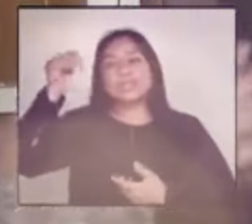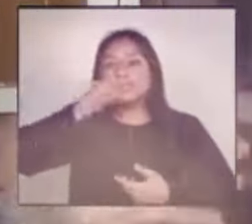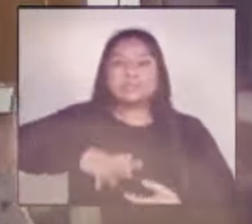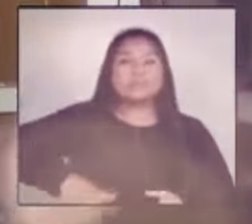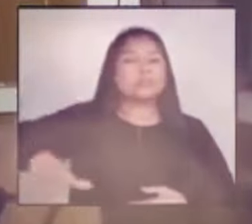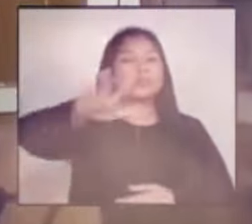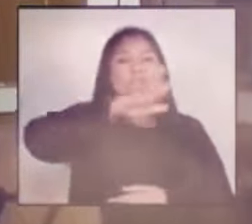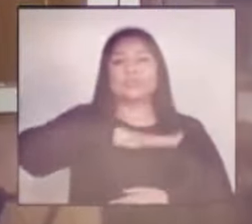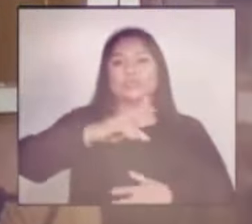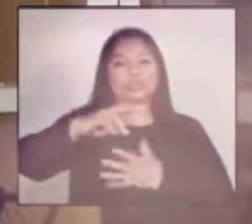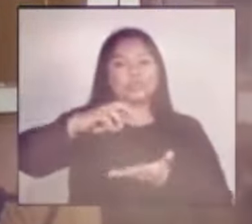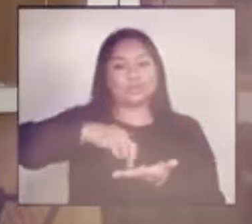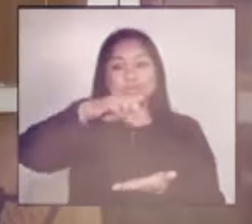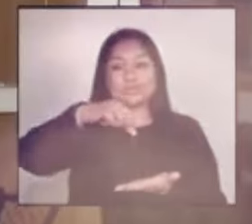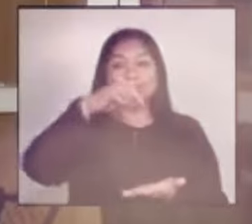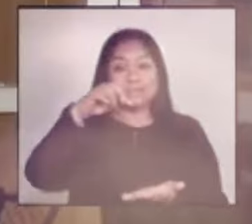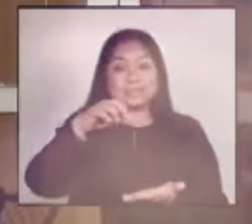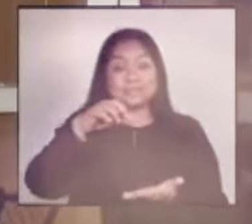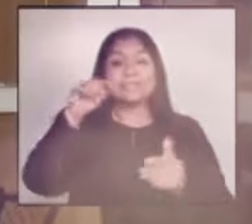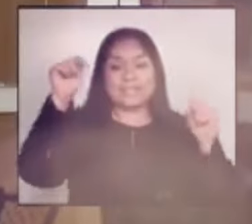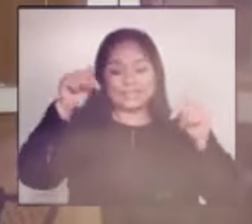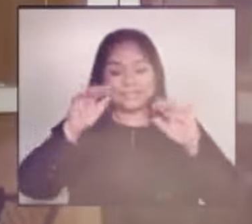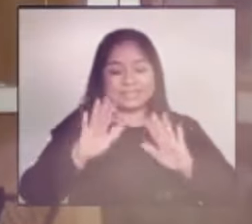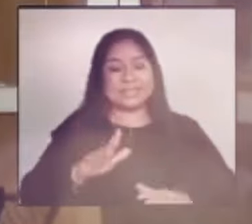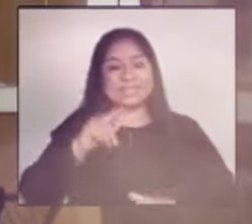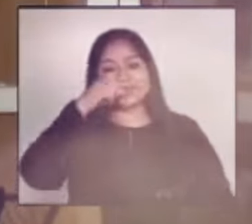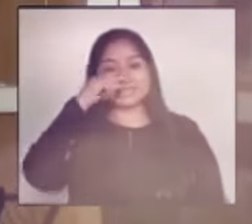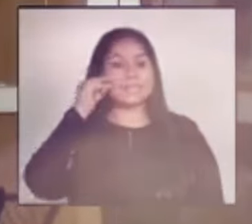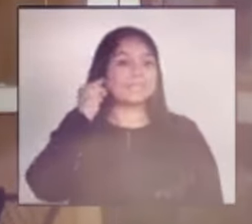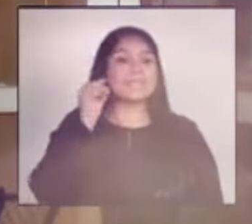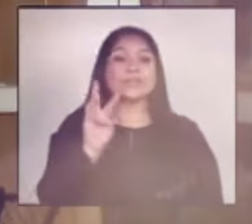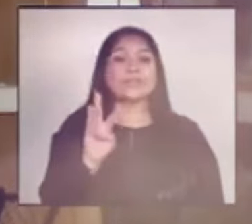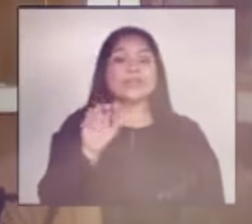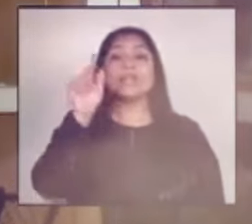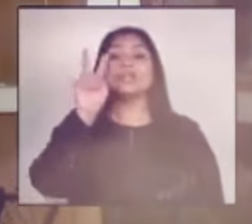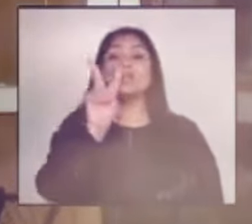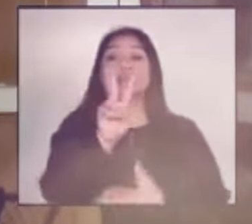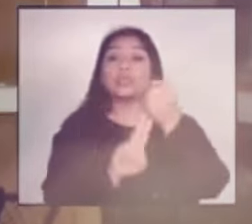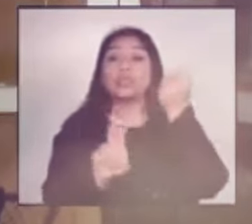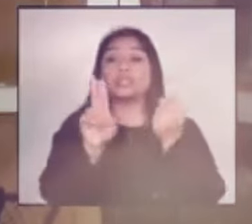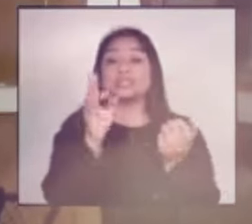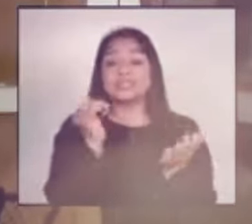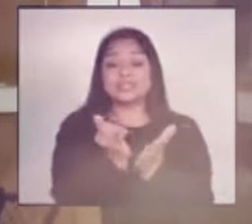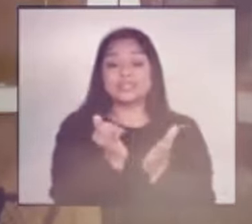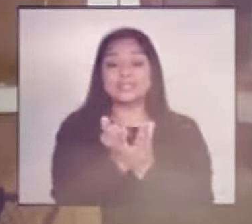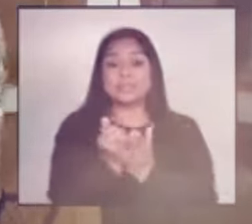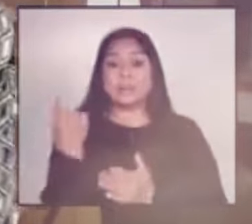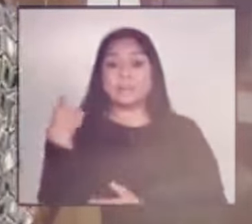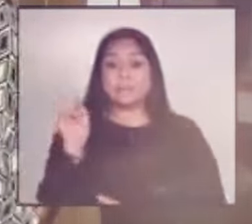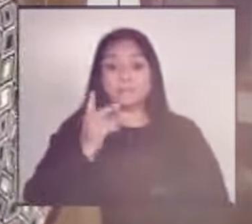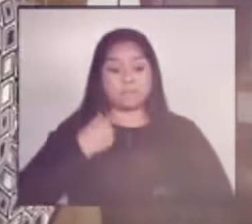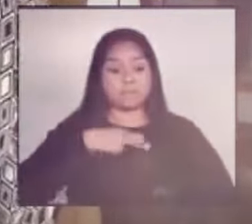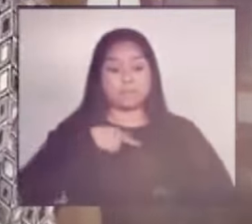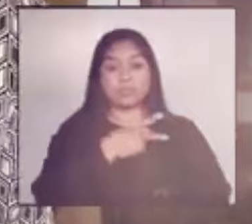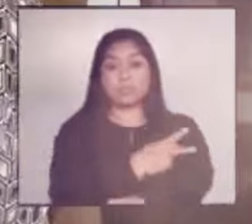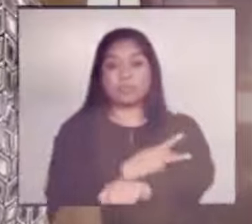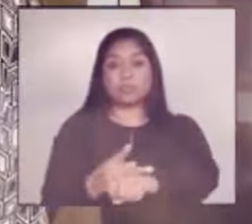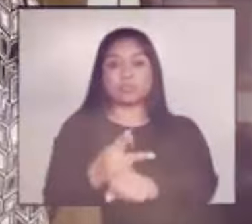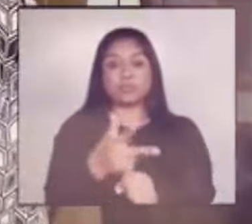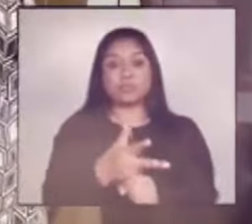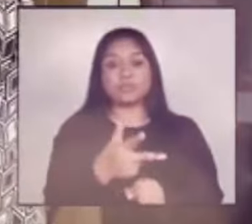de todo el país acá en tgw dos instituciones que para nuestra historia guatemalteca